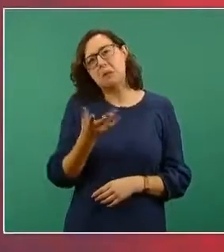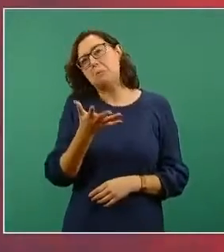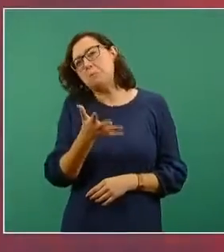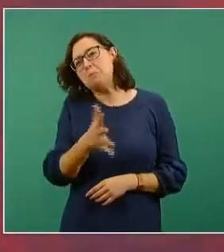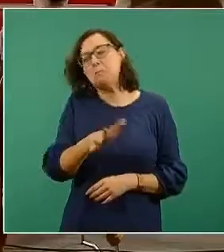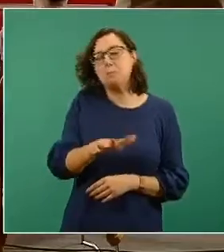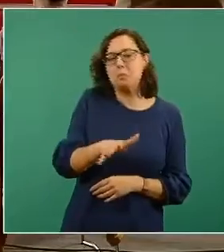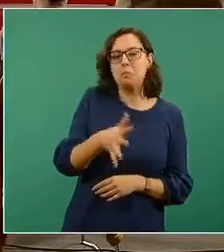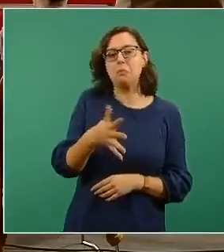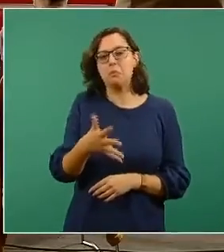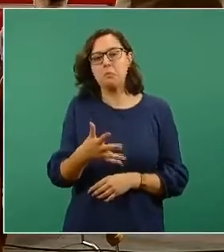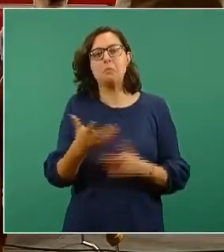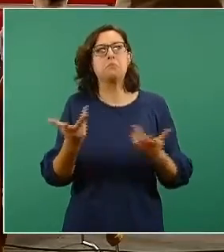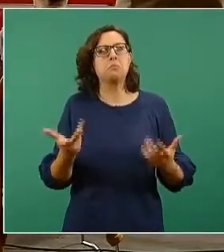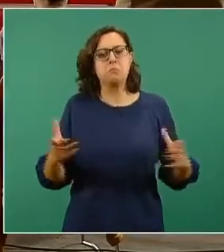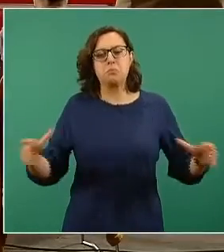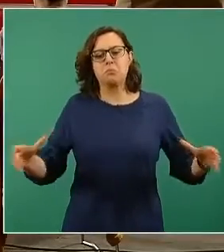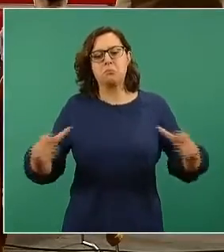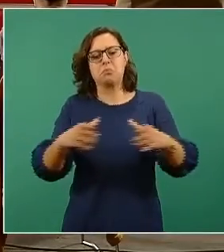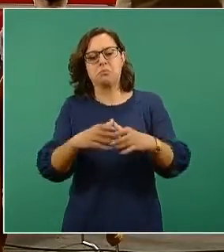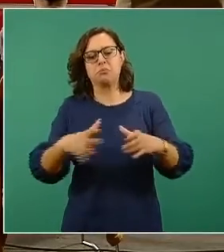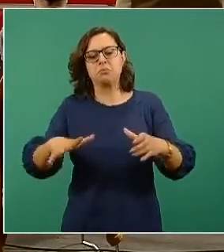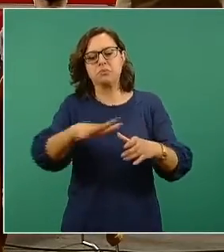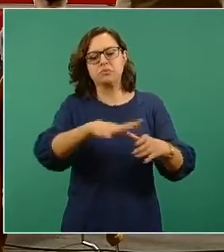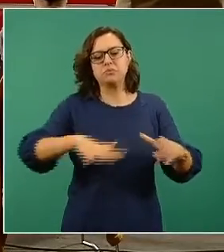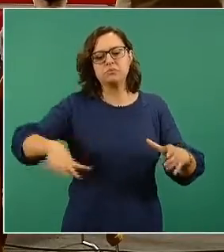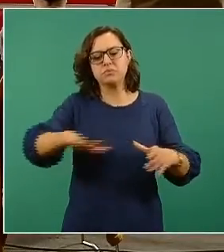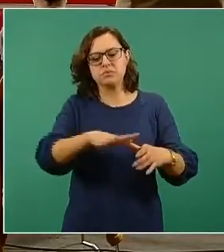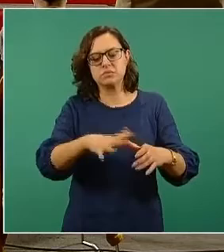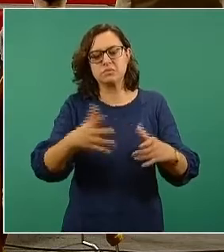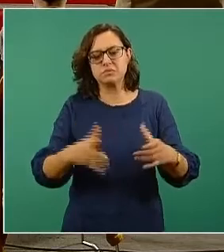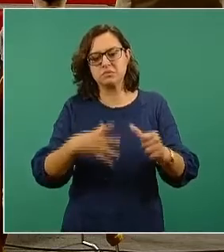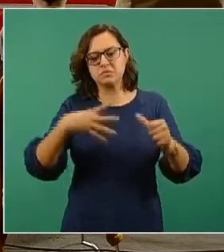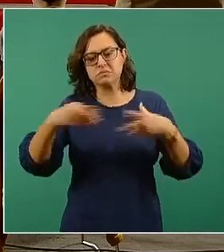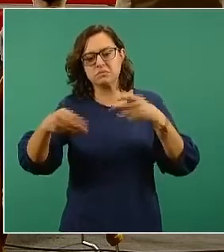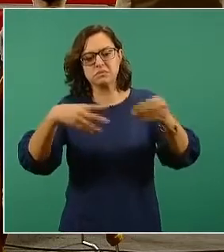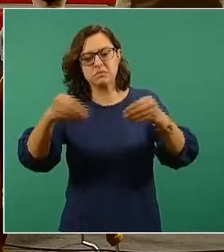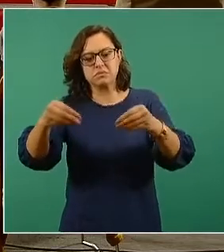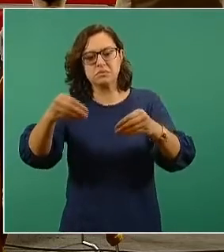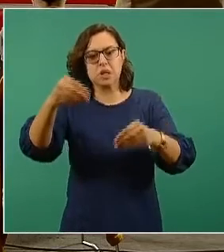proporción que se relaciona con la eficiencia de transmisión.